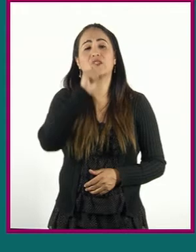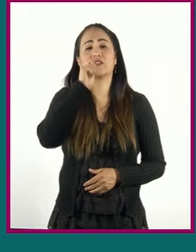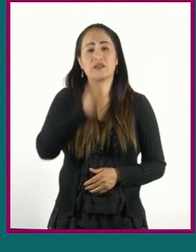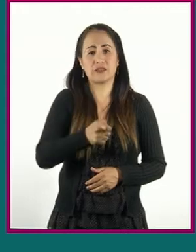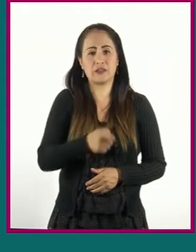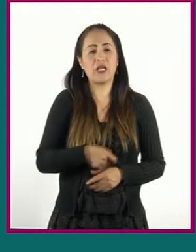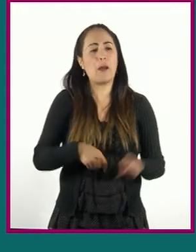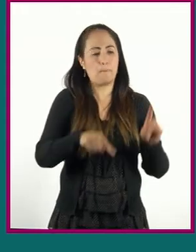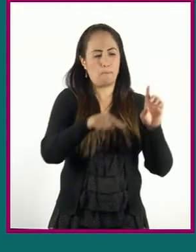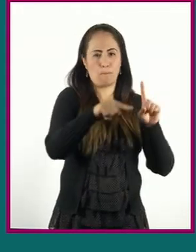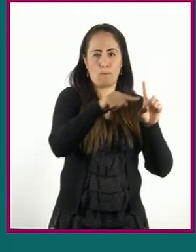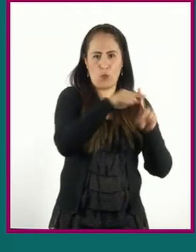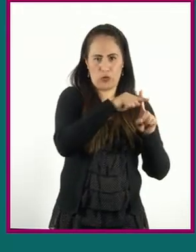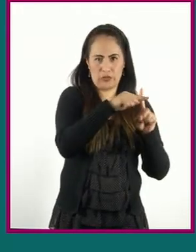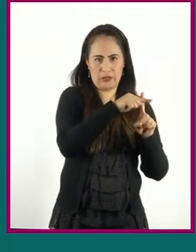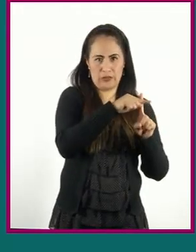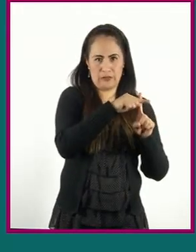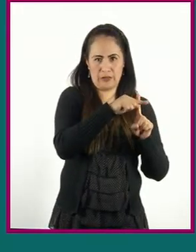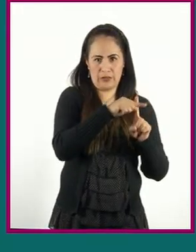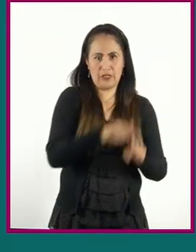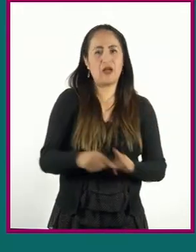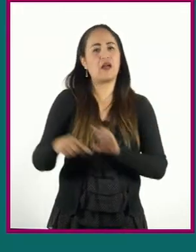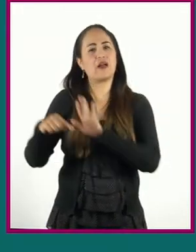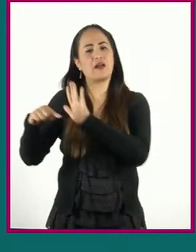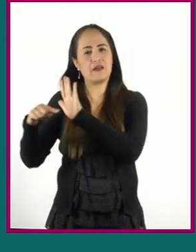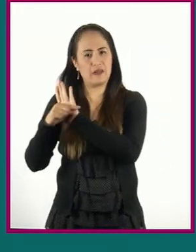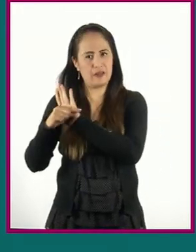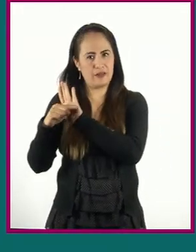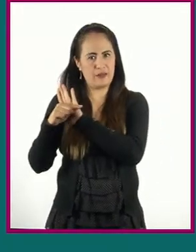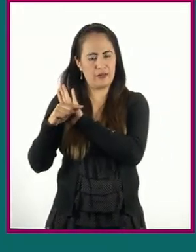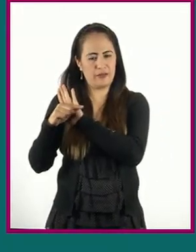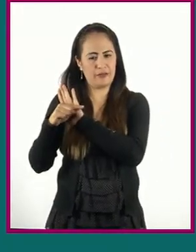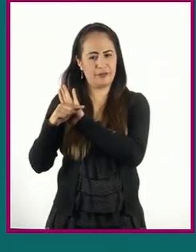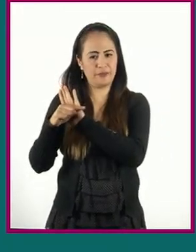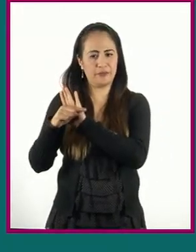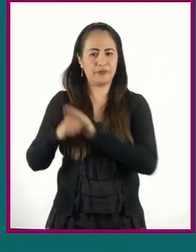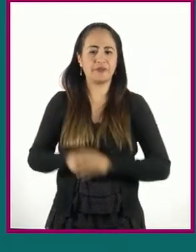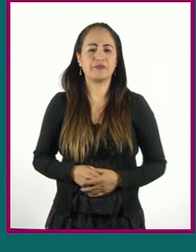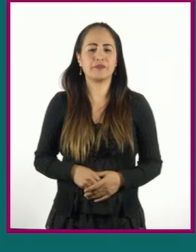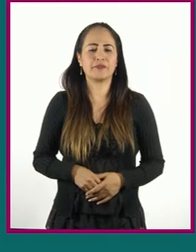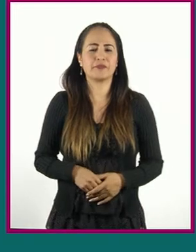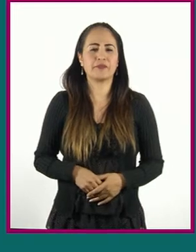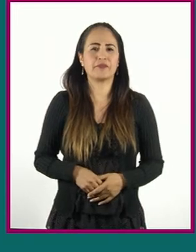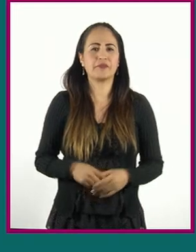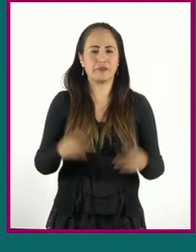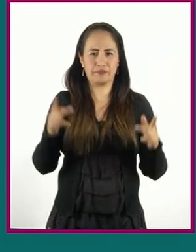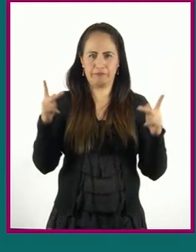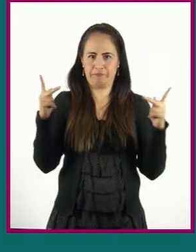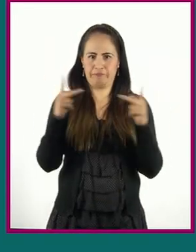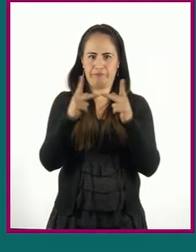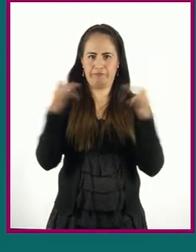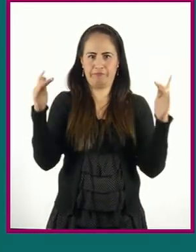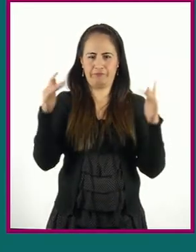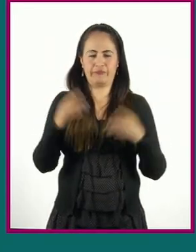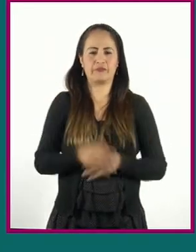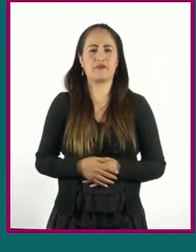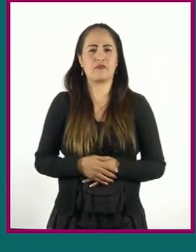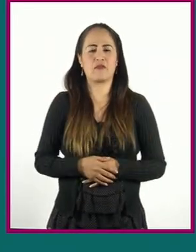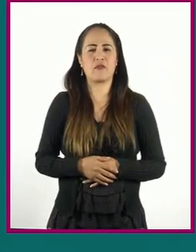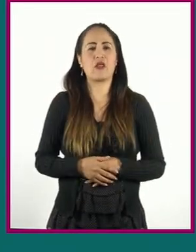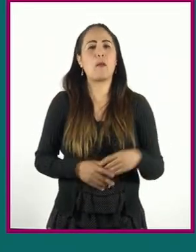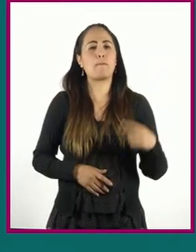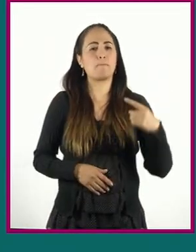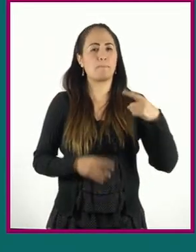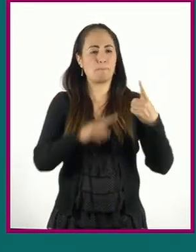con carga positiva y otro con carga negativa. Es decir, tiene polaridad. Presenta un polo